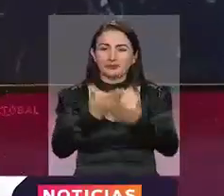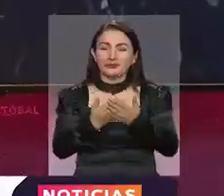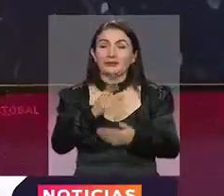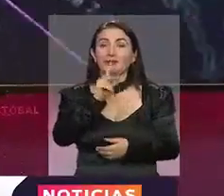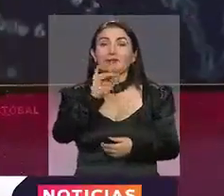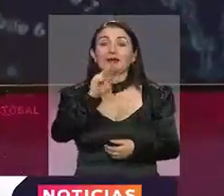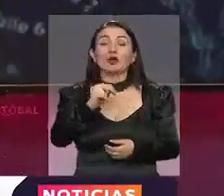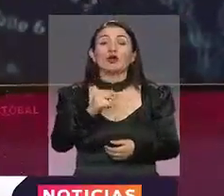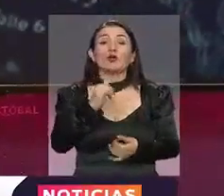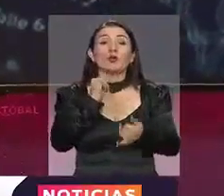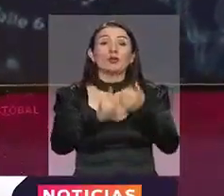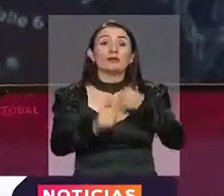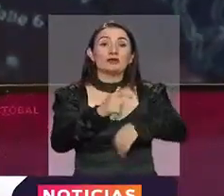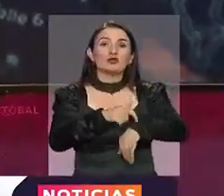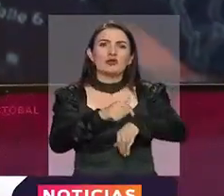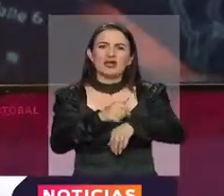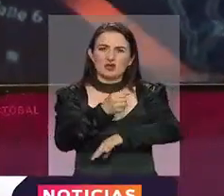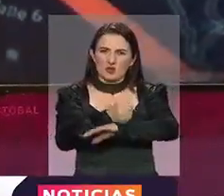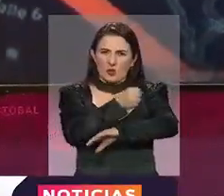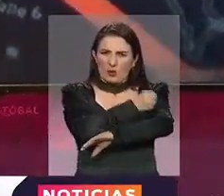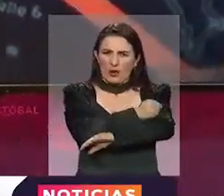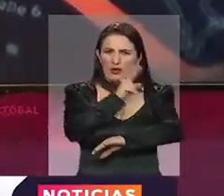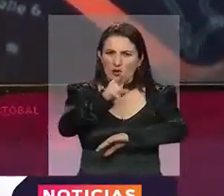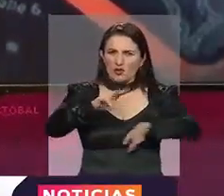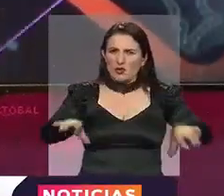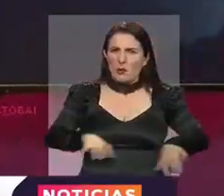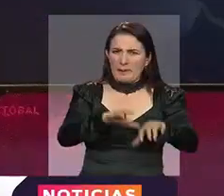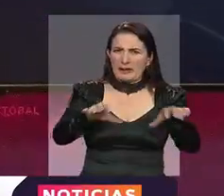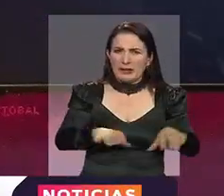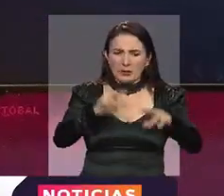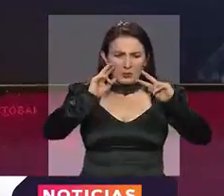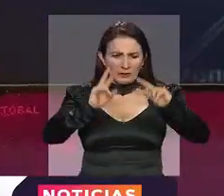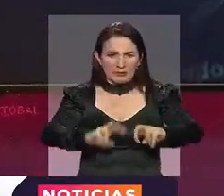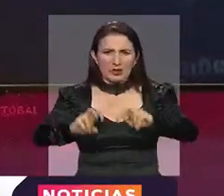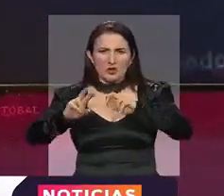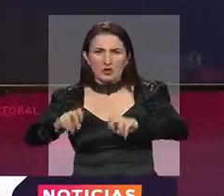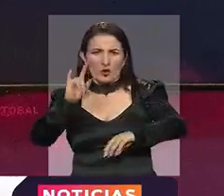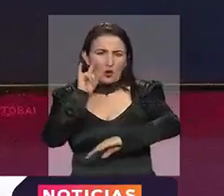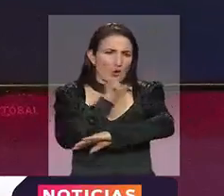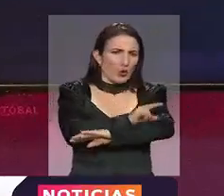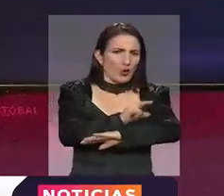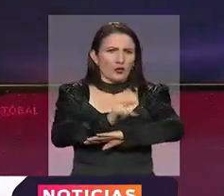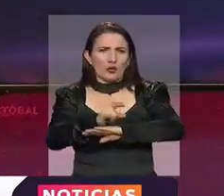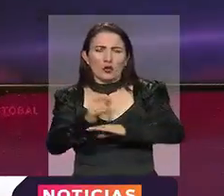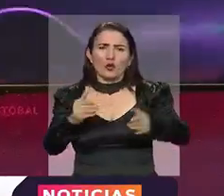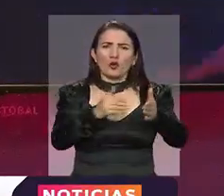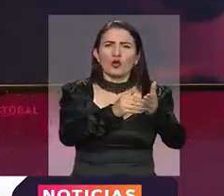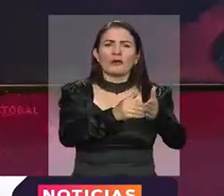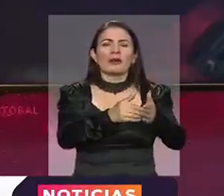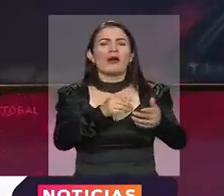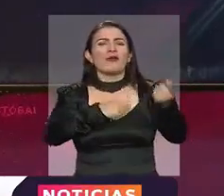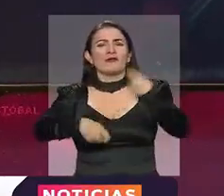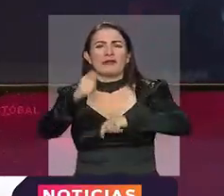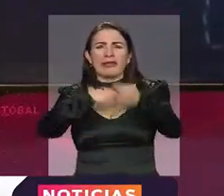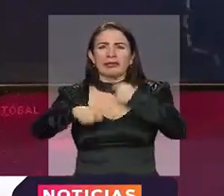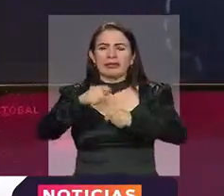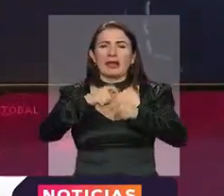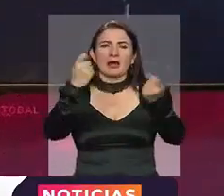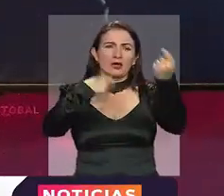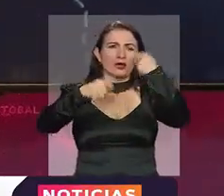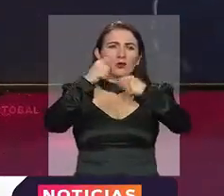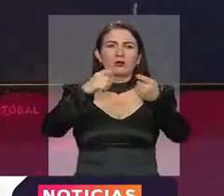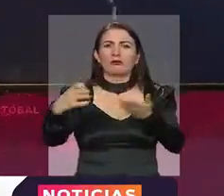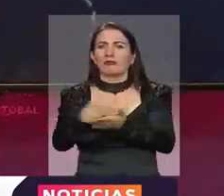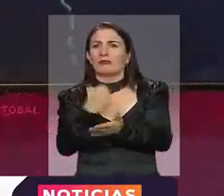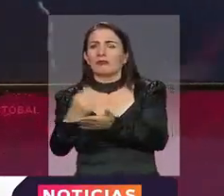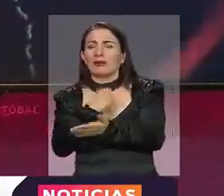En las últimas horas en Suba se llevaron a cabo dos operativos de inspección, vigilancia y control contra los delitos de venta, comercialización y